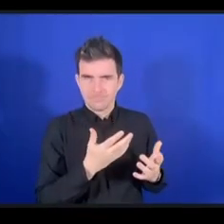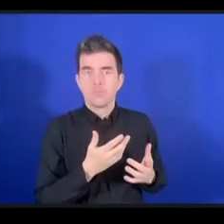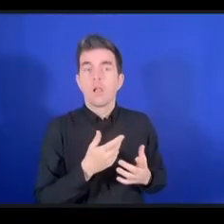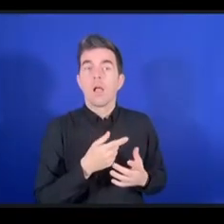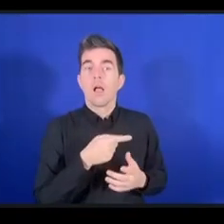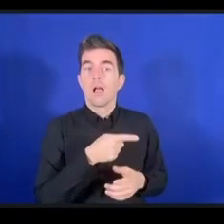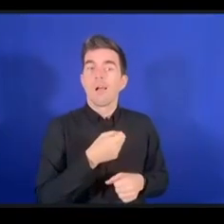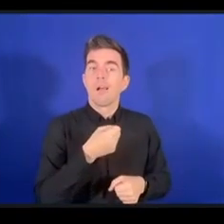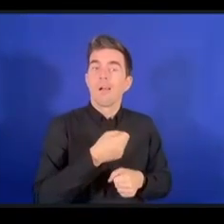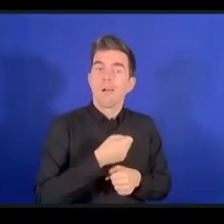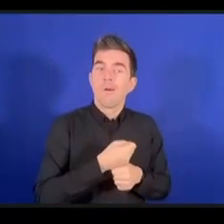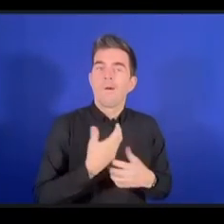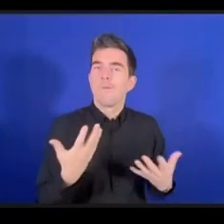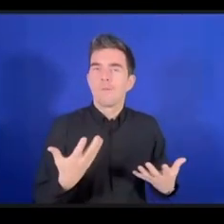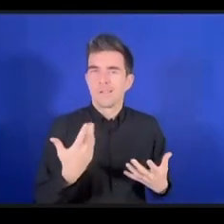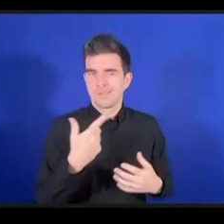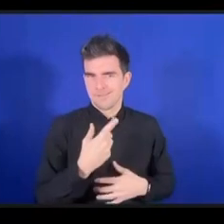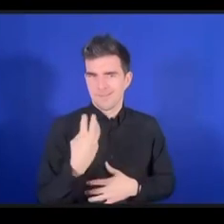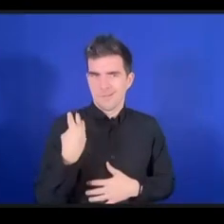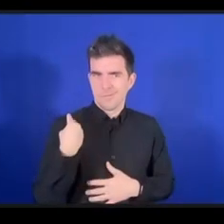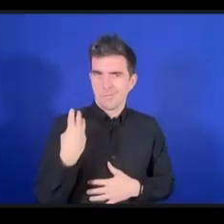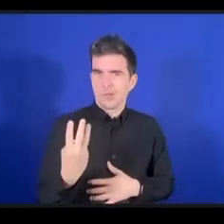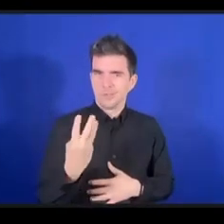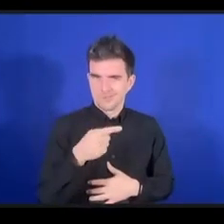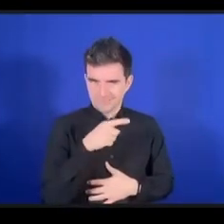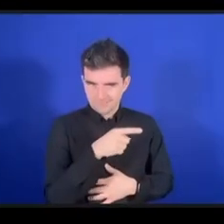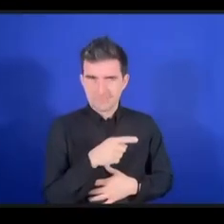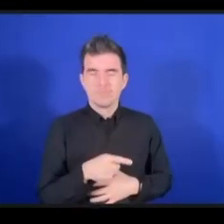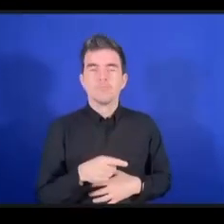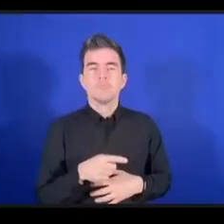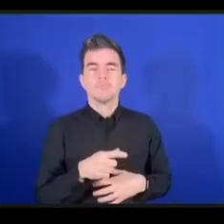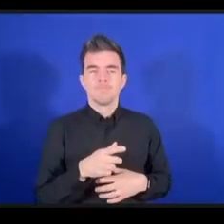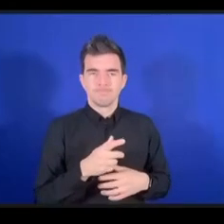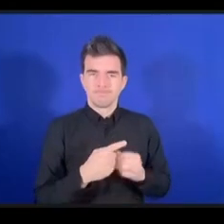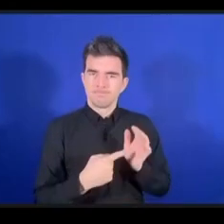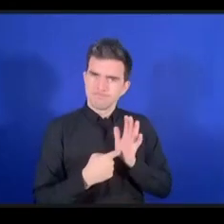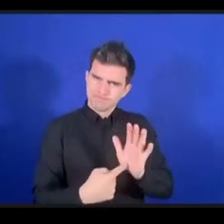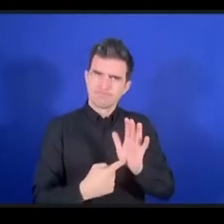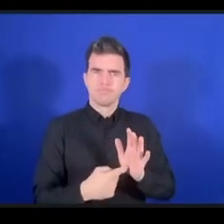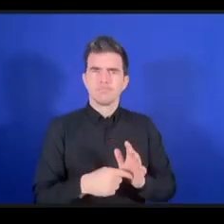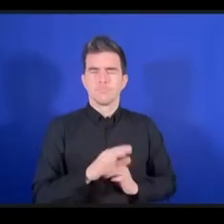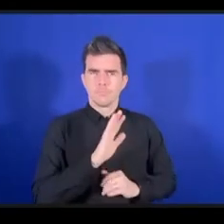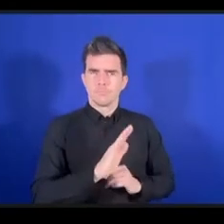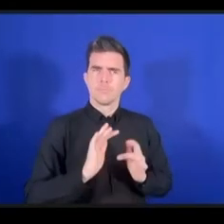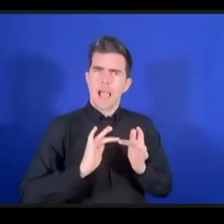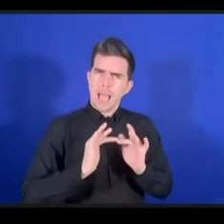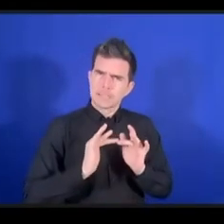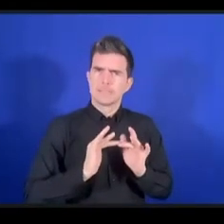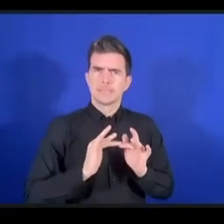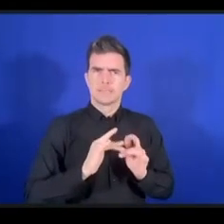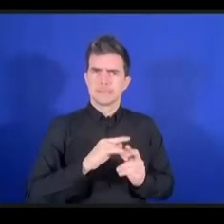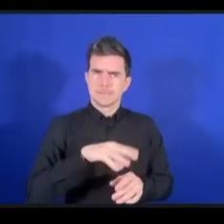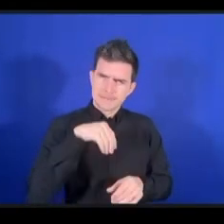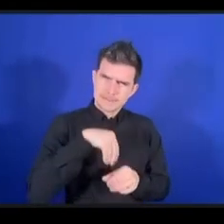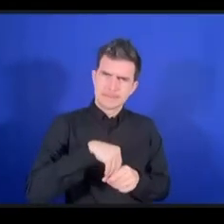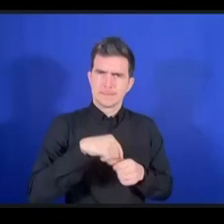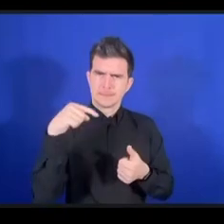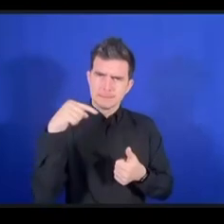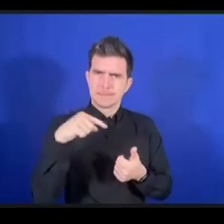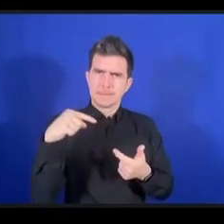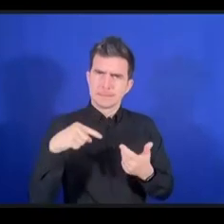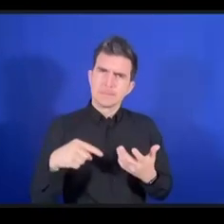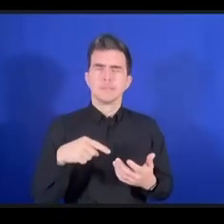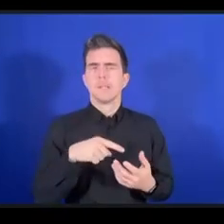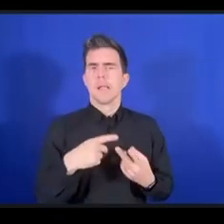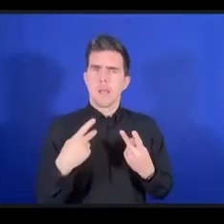representa la coalición de valores de medulares de internet podríamos darle acceso y a ver si lo